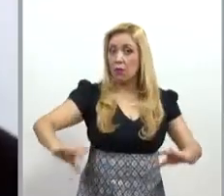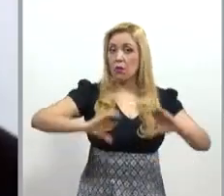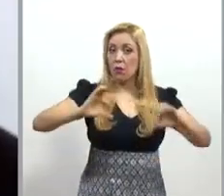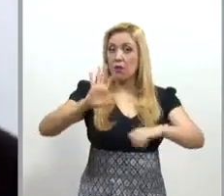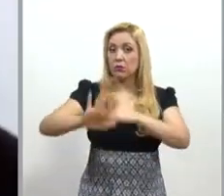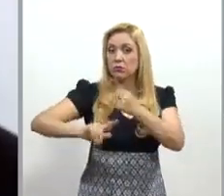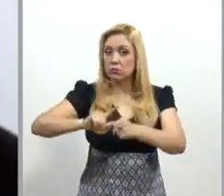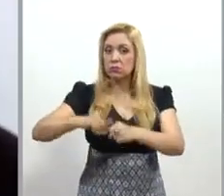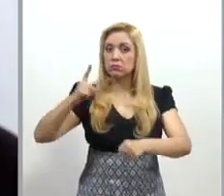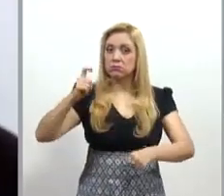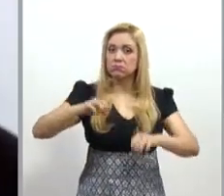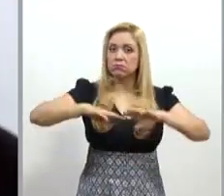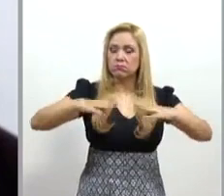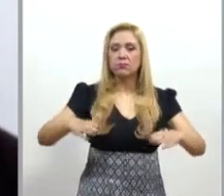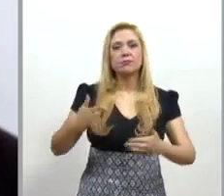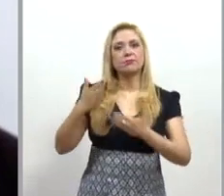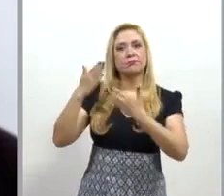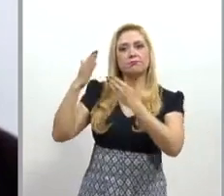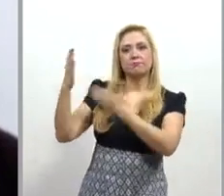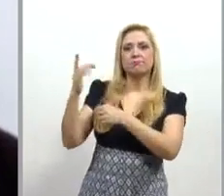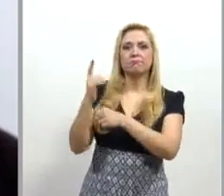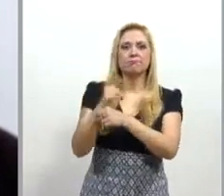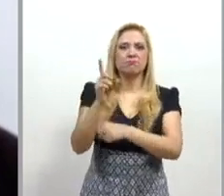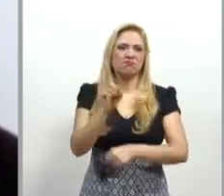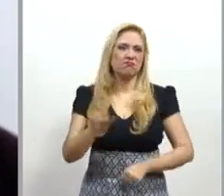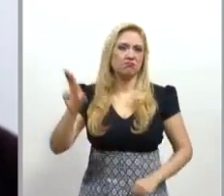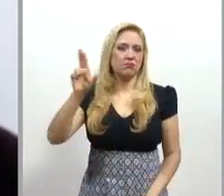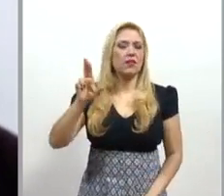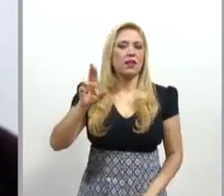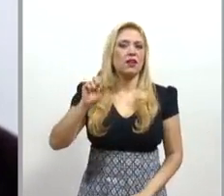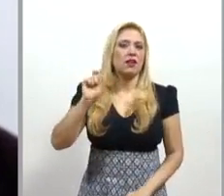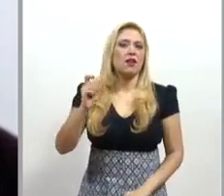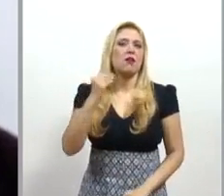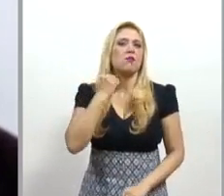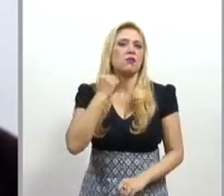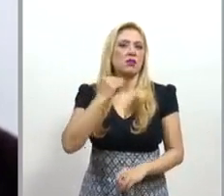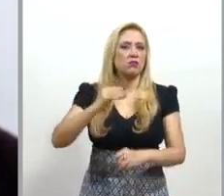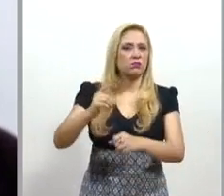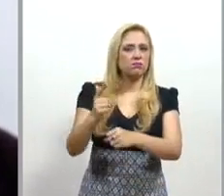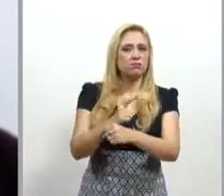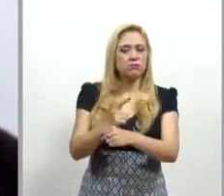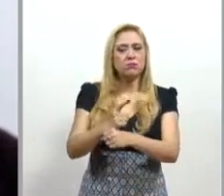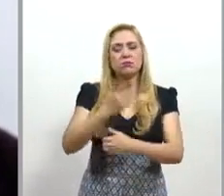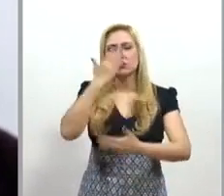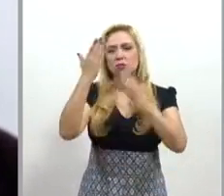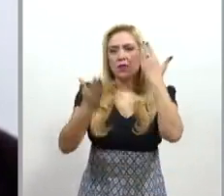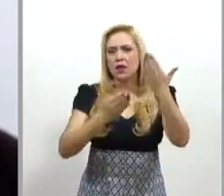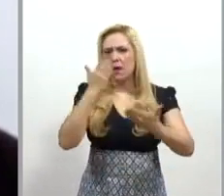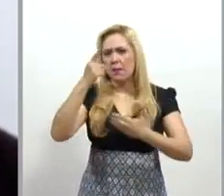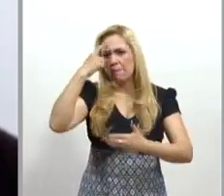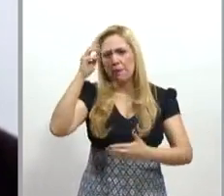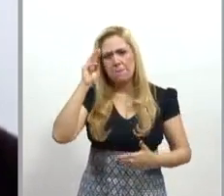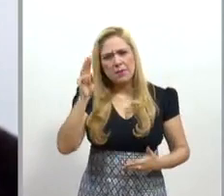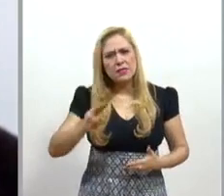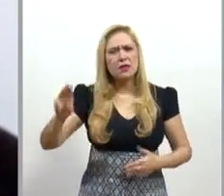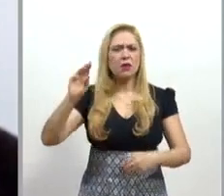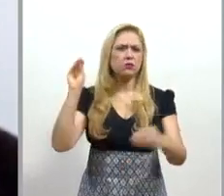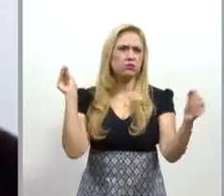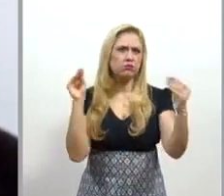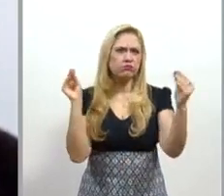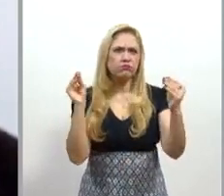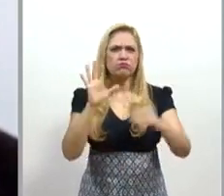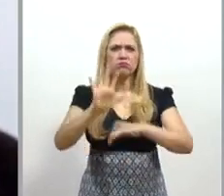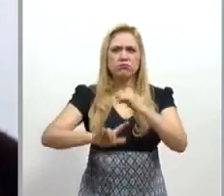Ávila, quien es abogada y doctora en Derecho. Ella es directora de la especialización y de la maestría en Derecho y Gestión Ambiental y asesora de la